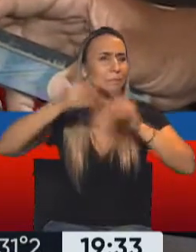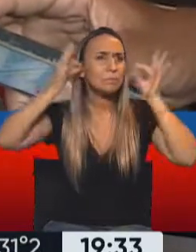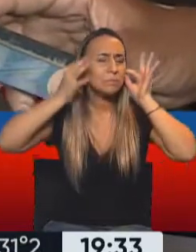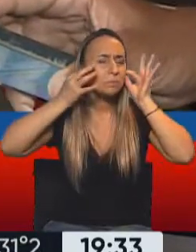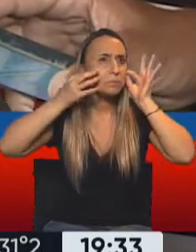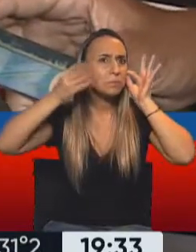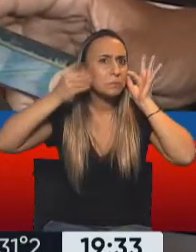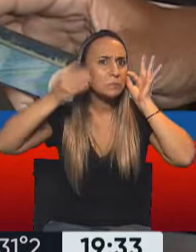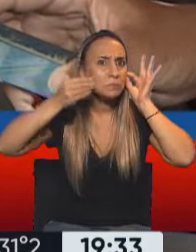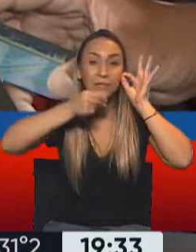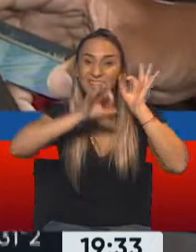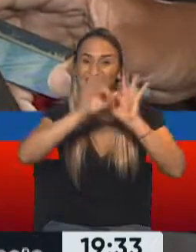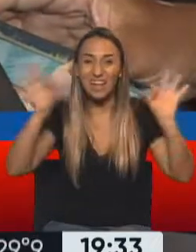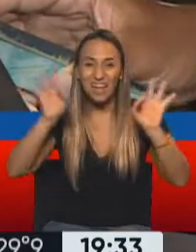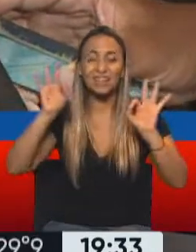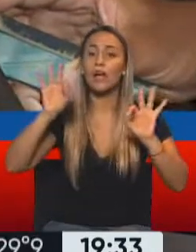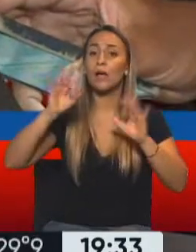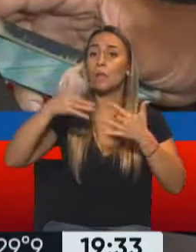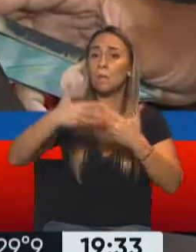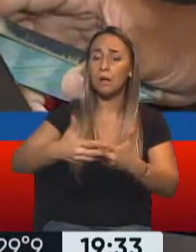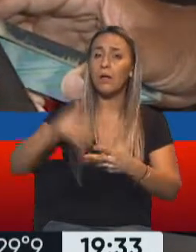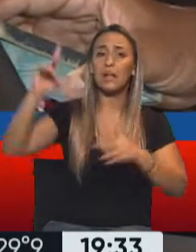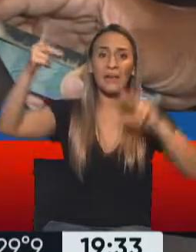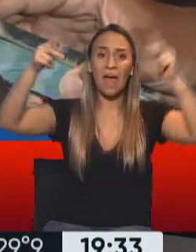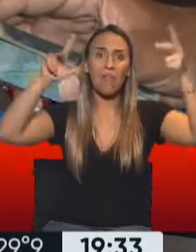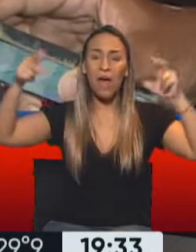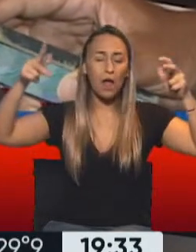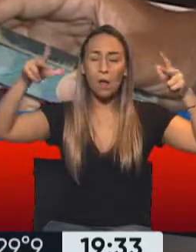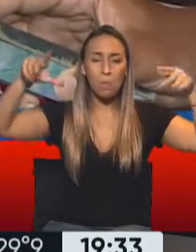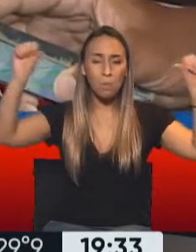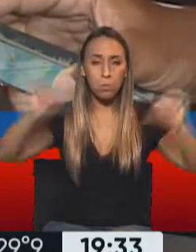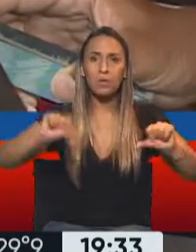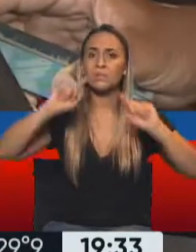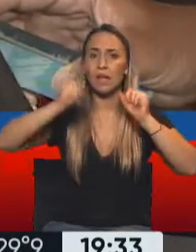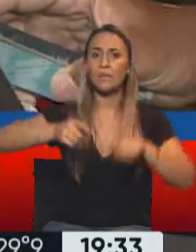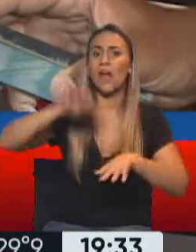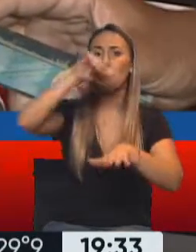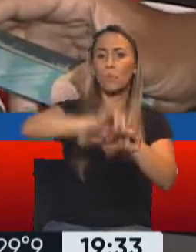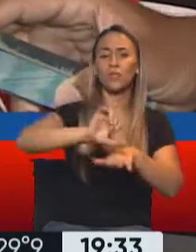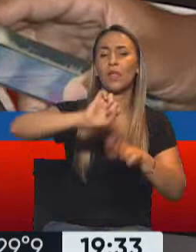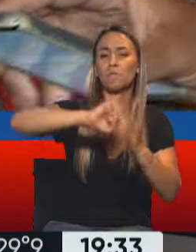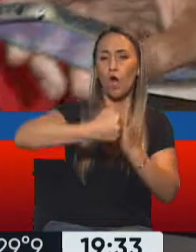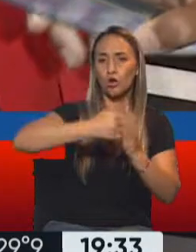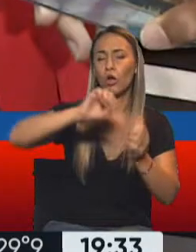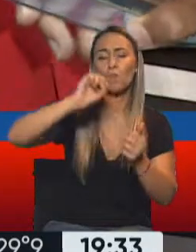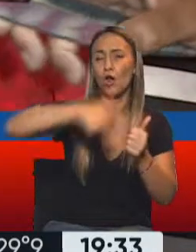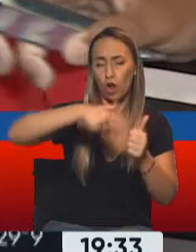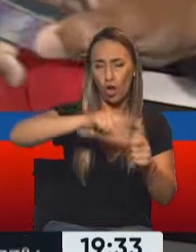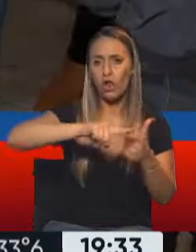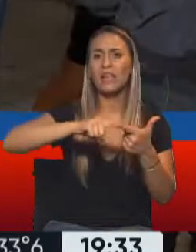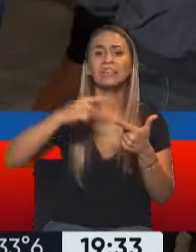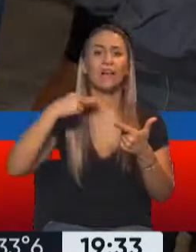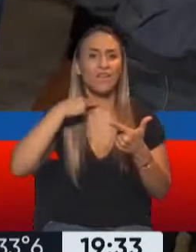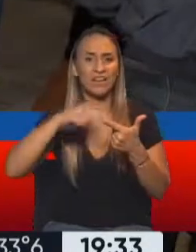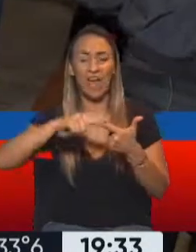cayeron los radares en el espacio aéreo de resistencia. Tenemos graves problemas en el aeropuerto de Morón, de San Fernando. O sea, tenemos un sistema de